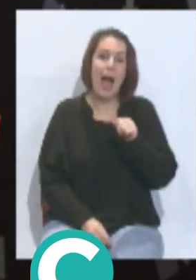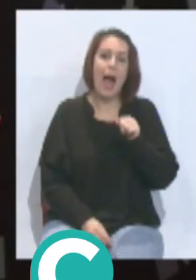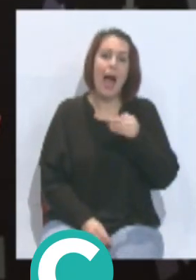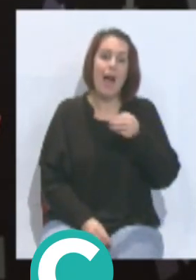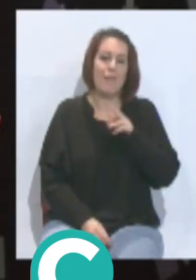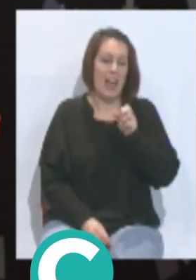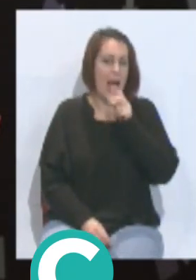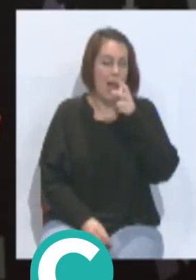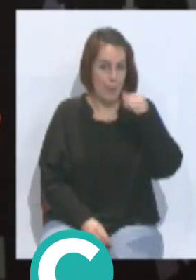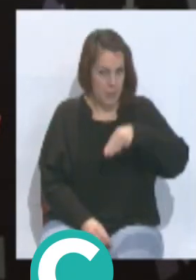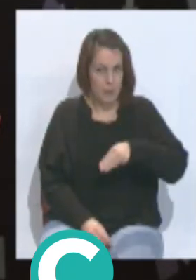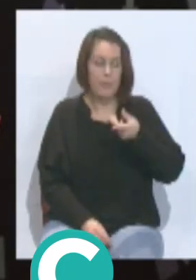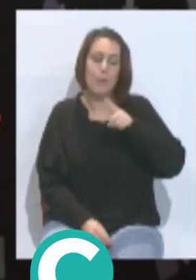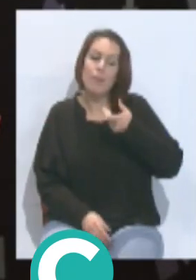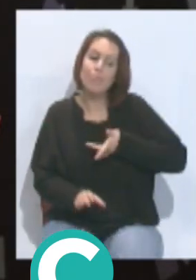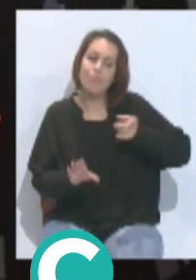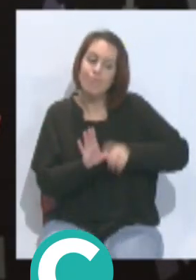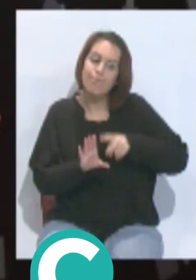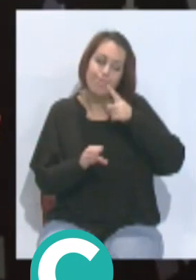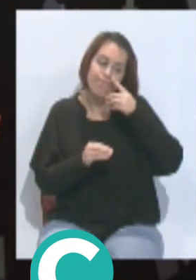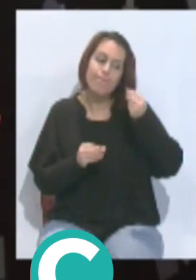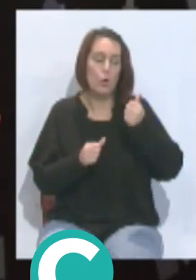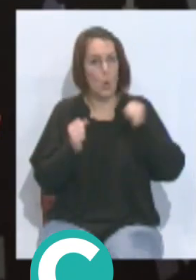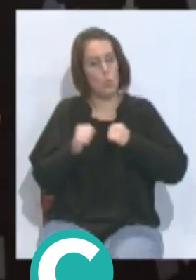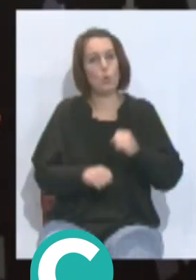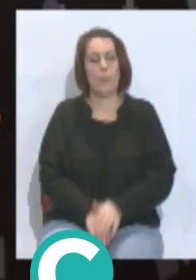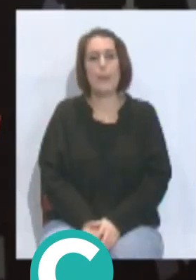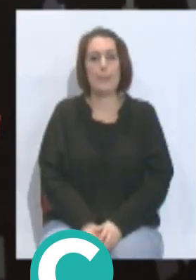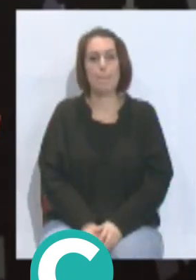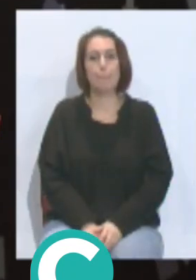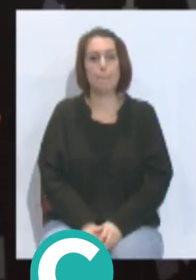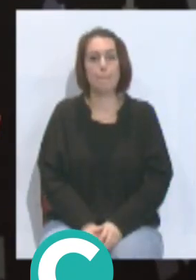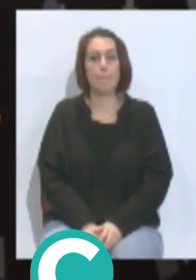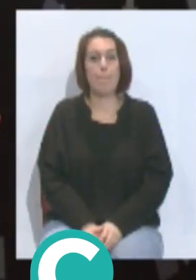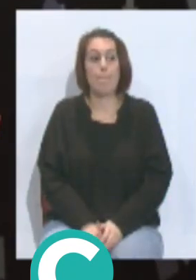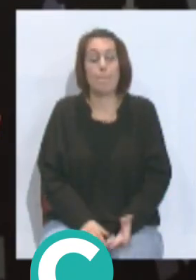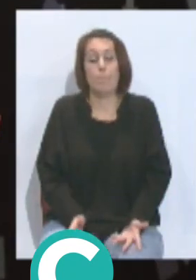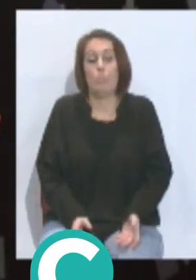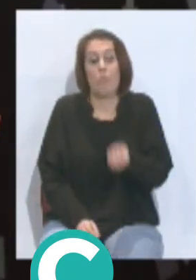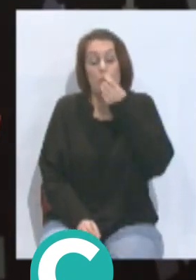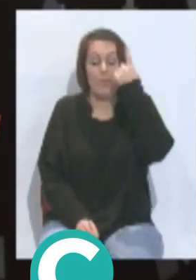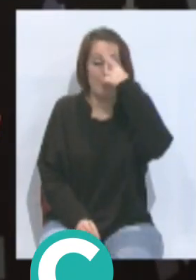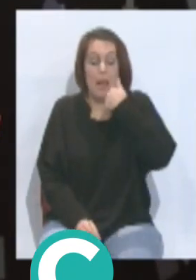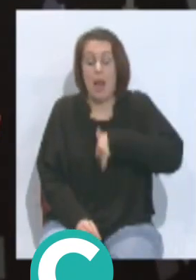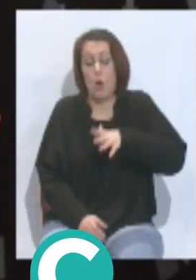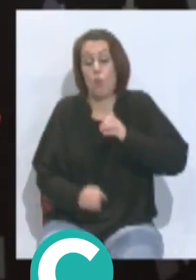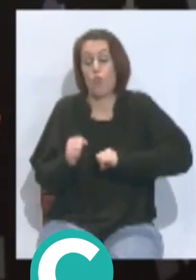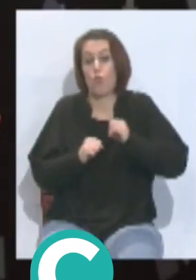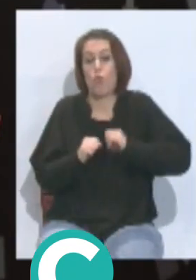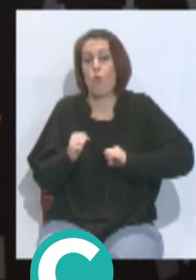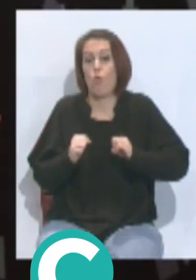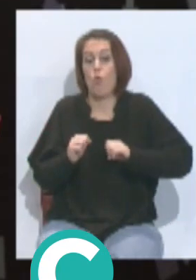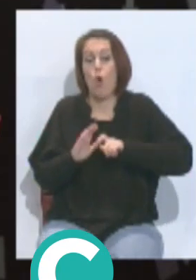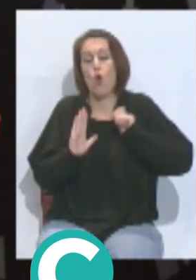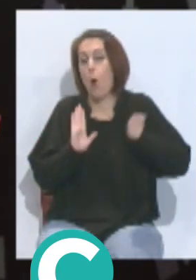Sí. También creo que van a participar en el concurso. Bueno. Que, bueno, ya sabéis que el concurso